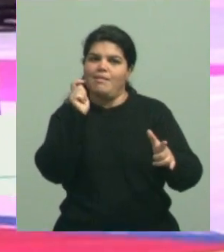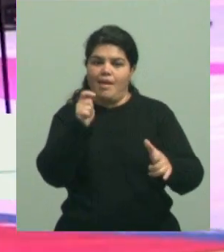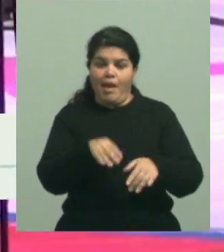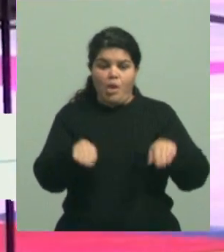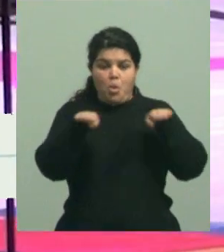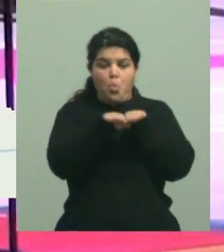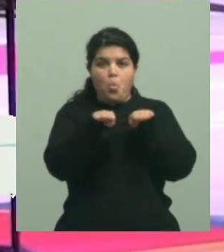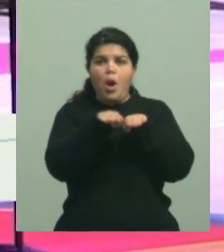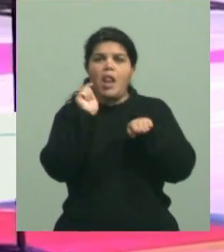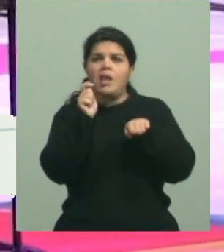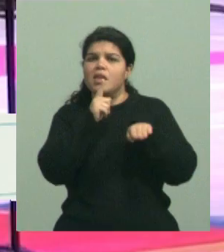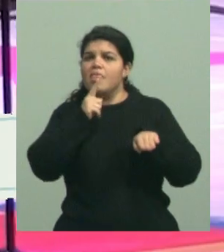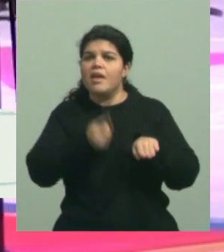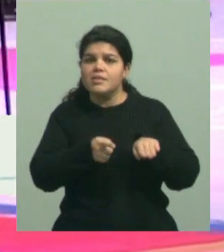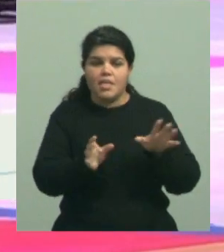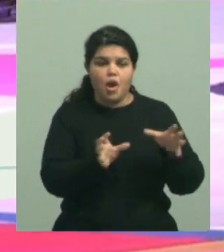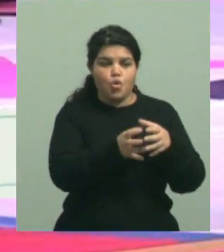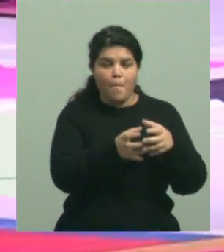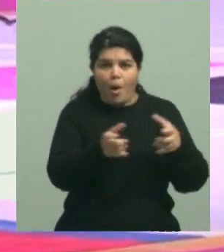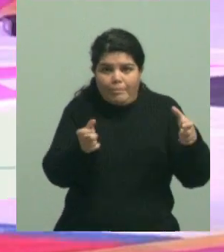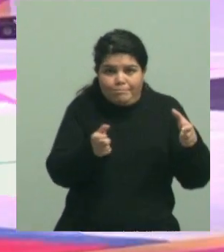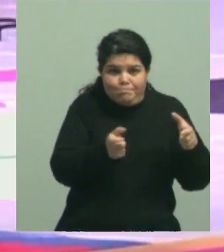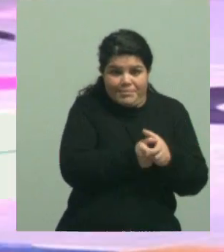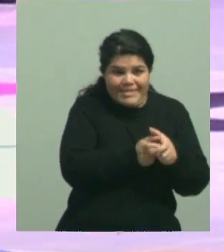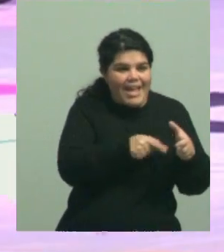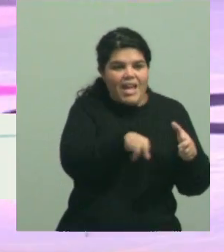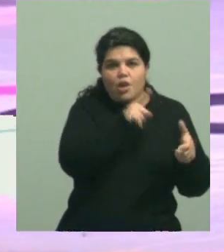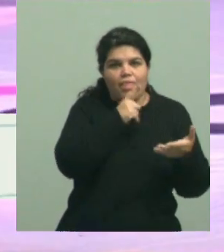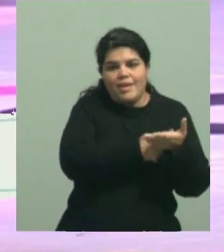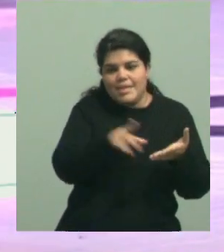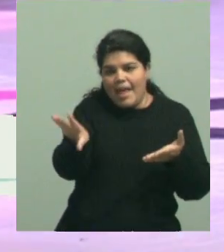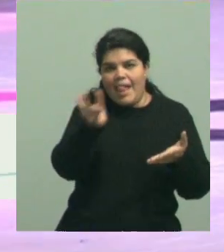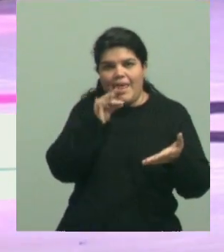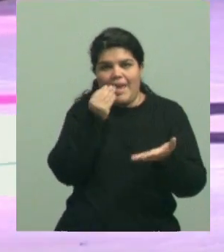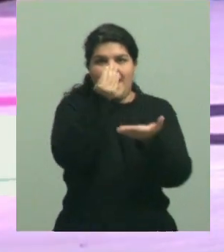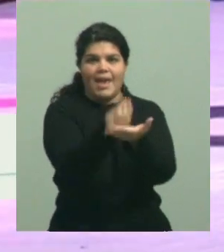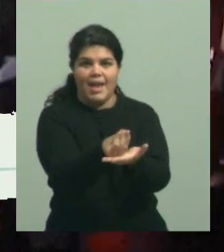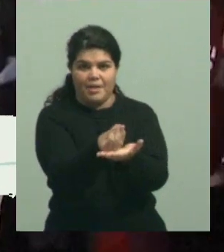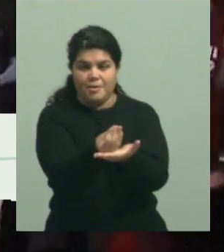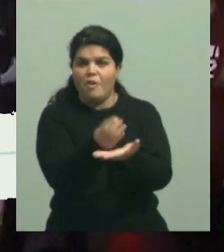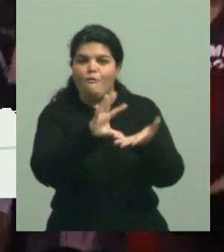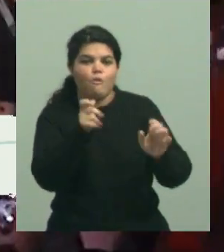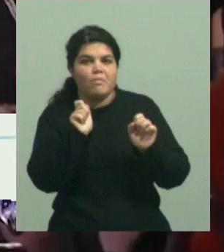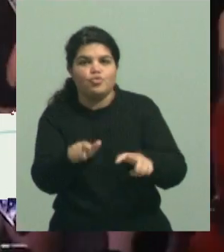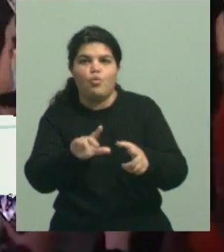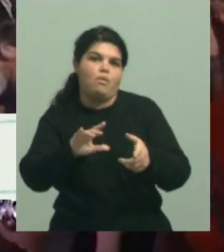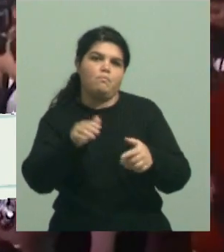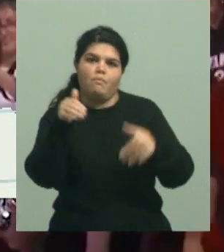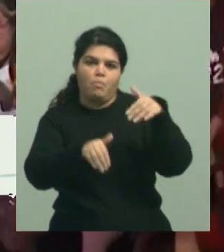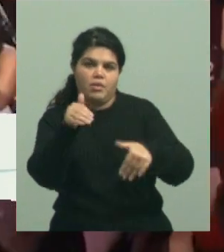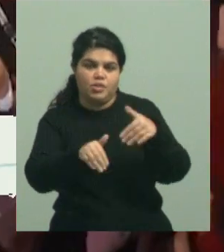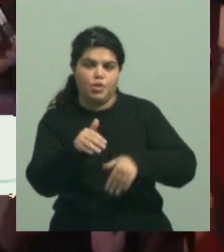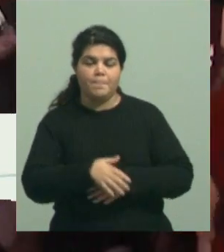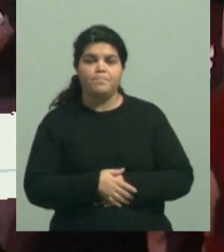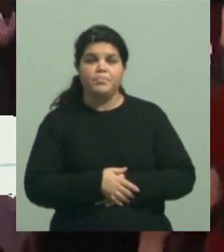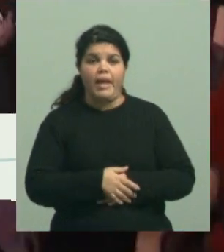minoría. Por otro lado, entender que en esta elección la tercera fuerza no se espera un desarrollo